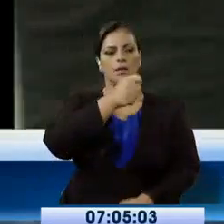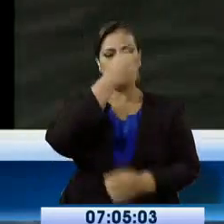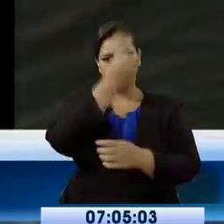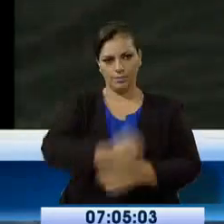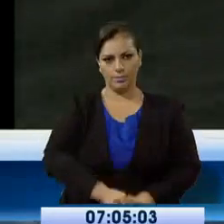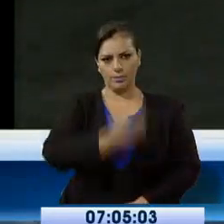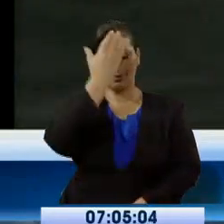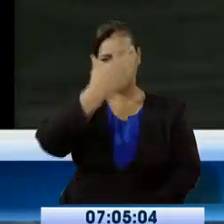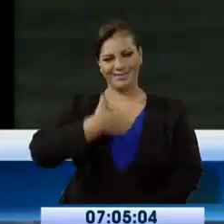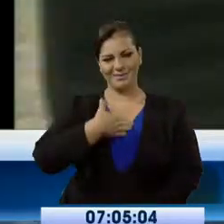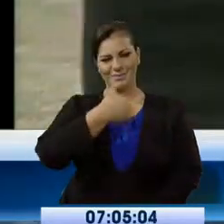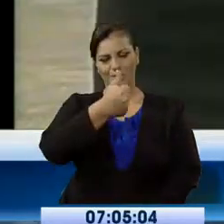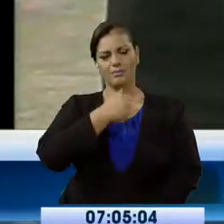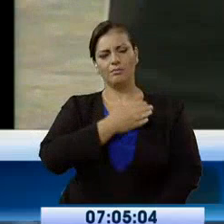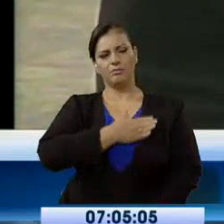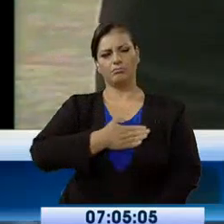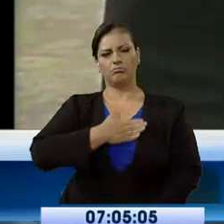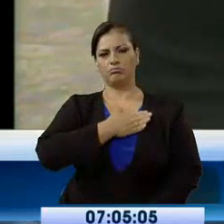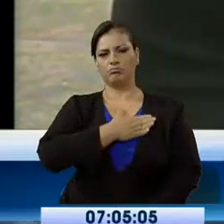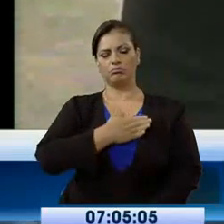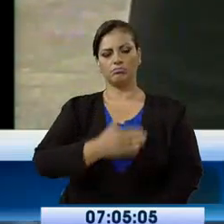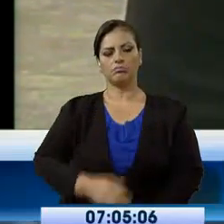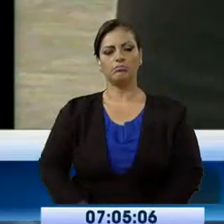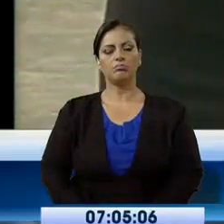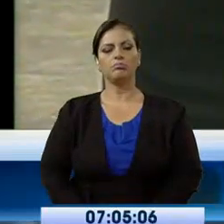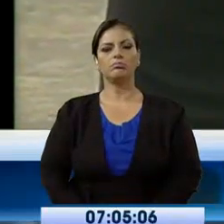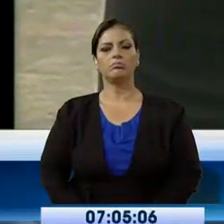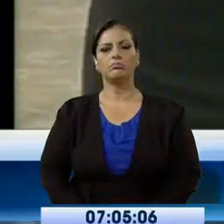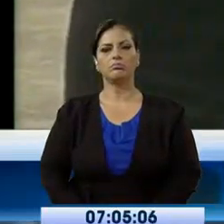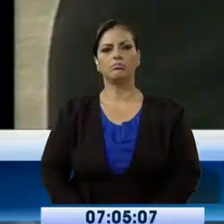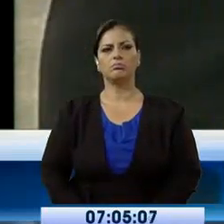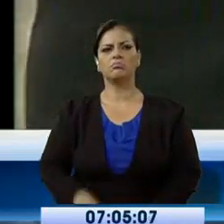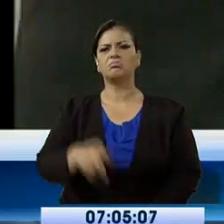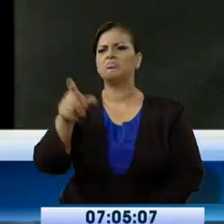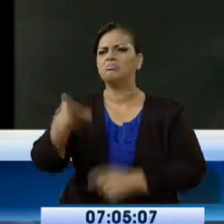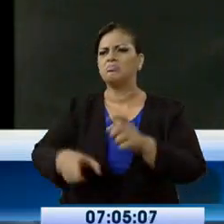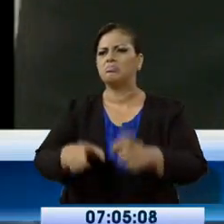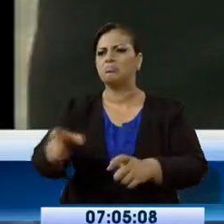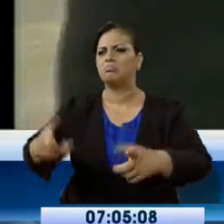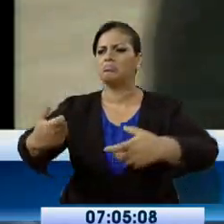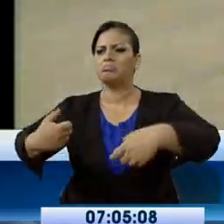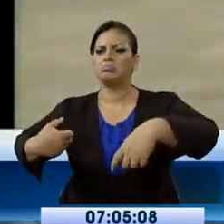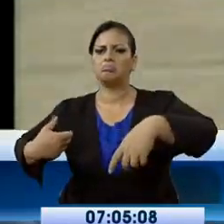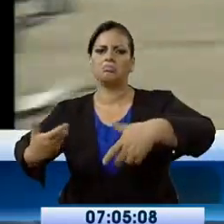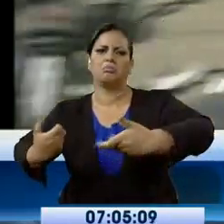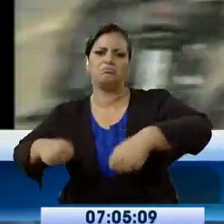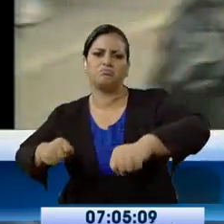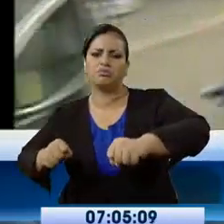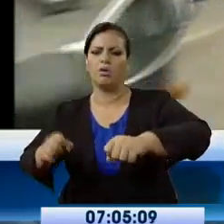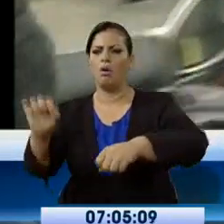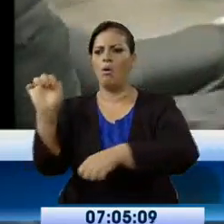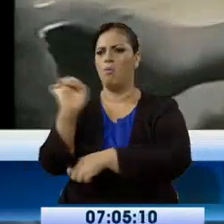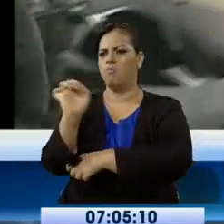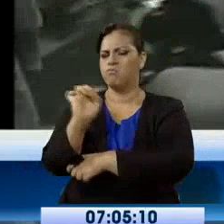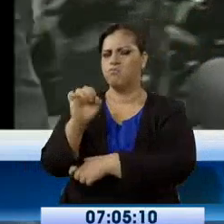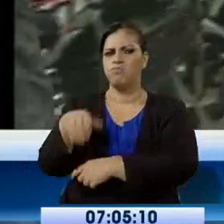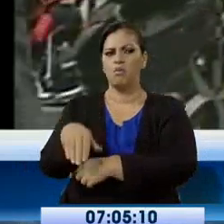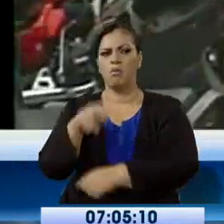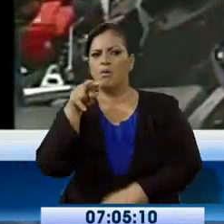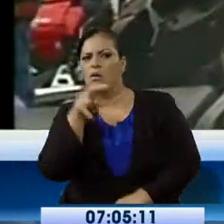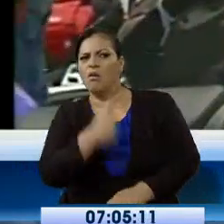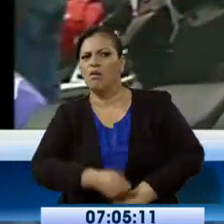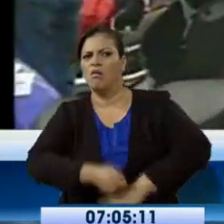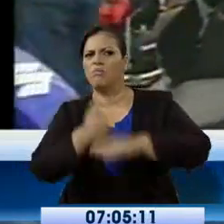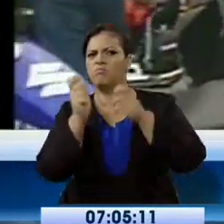días. ¿Qué tal? Cuéntenos. ¿Cómo ven los conductores este tipo de operativos? Por ahí muchos están molestos, que por ahí